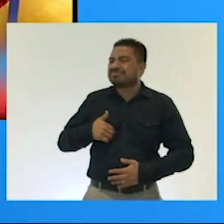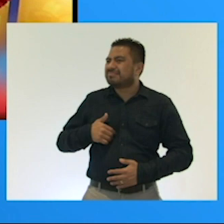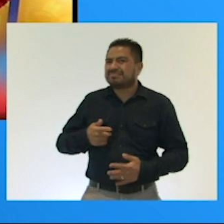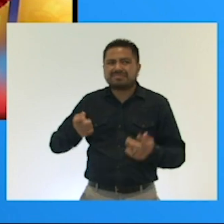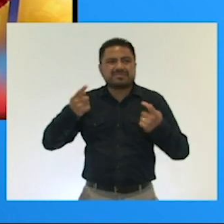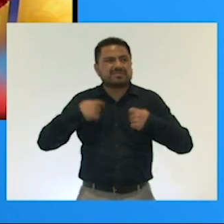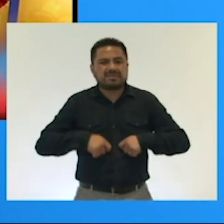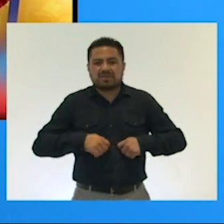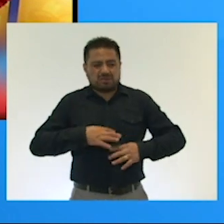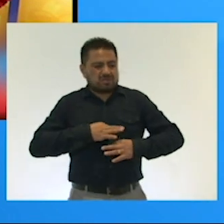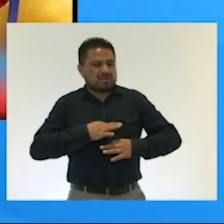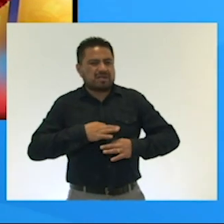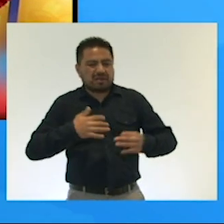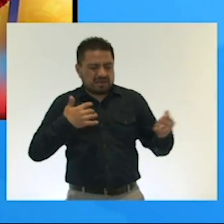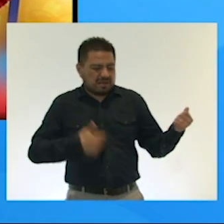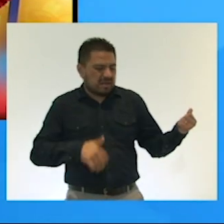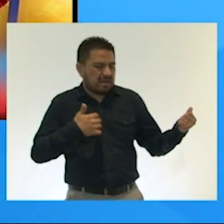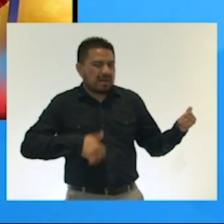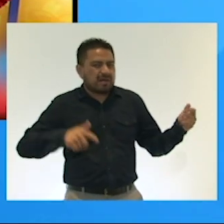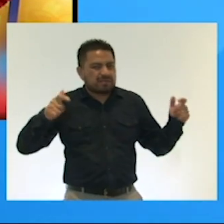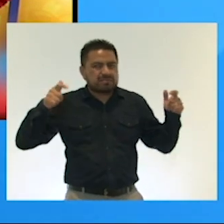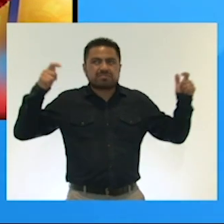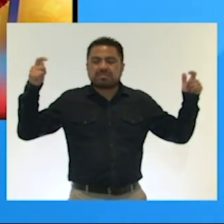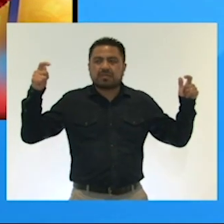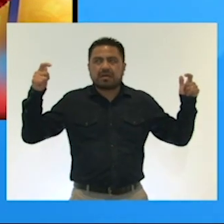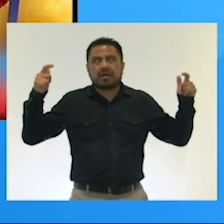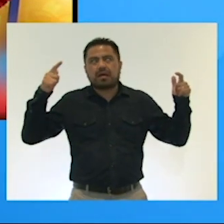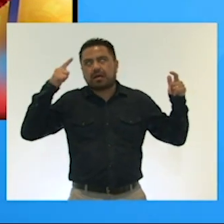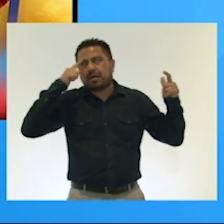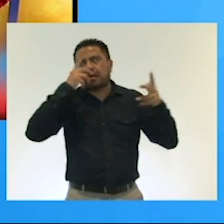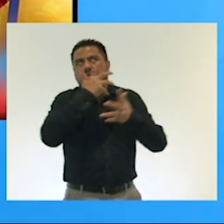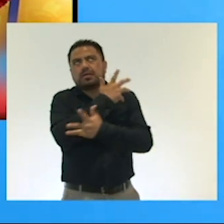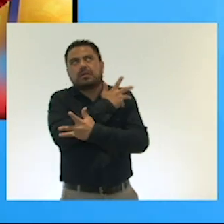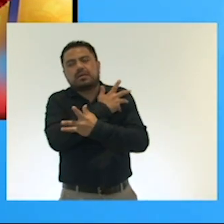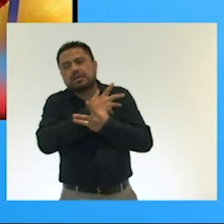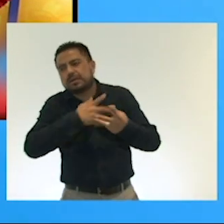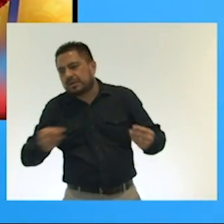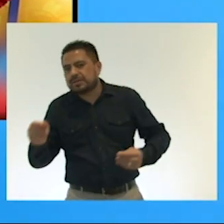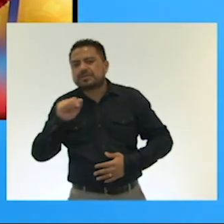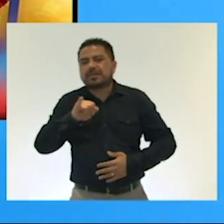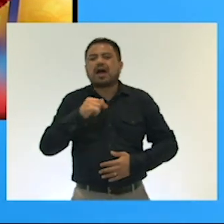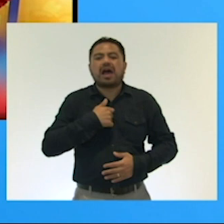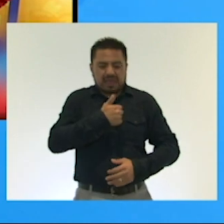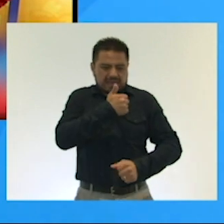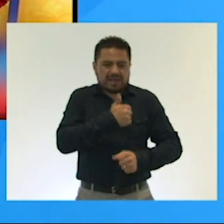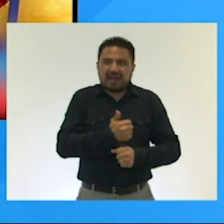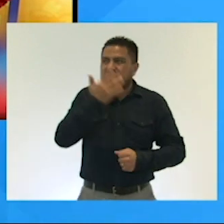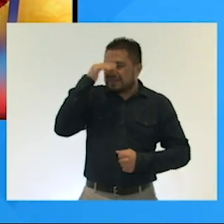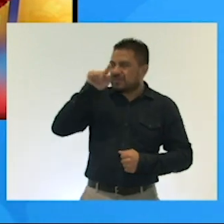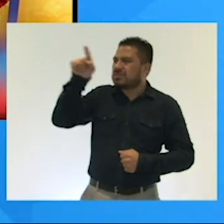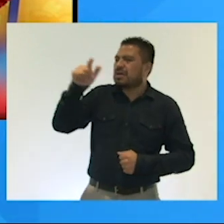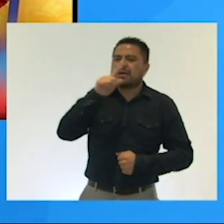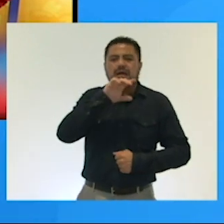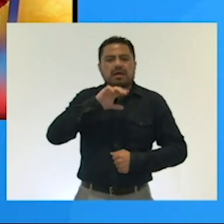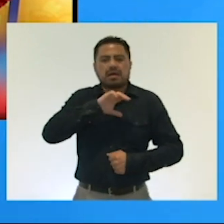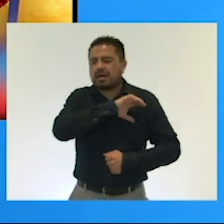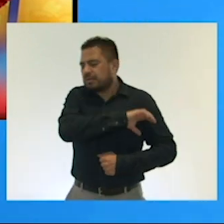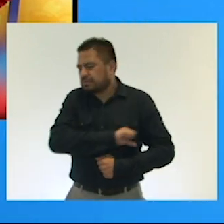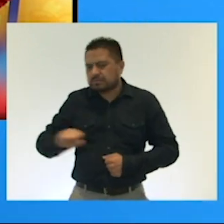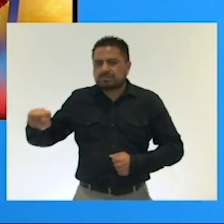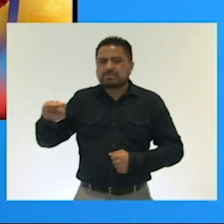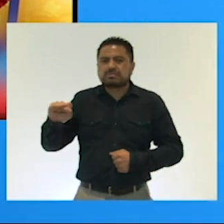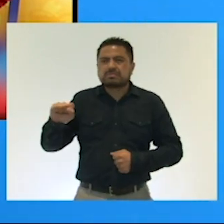de mariachi. ¡Qué alivio! Yo sé, abuelita, que te gusta mucho y que te encanta,